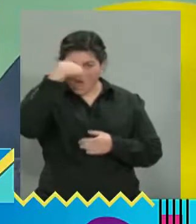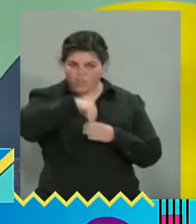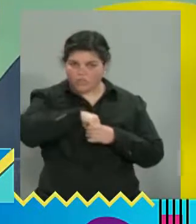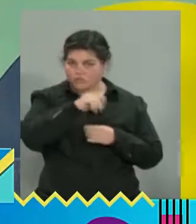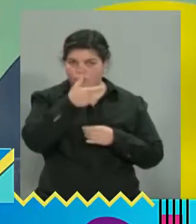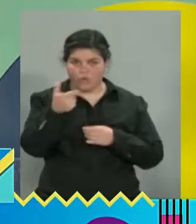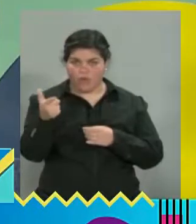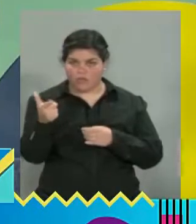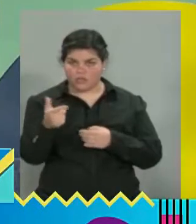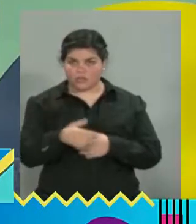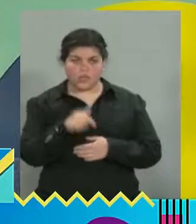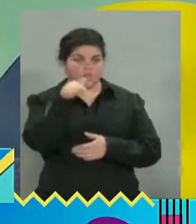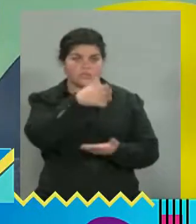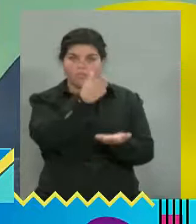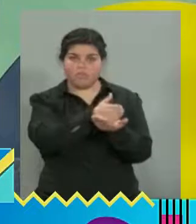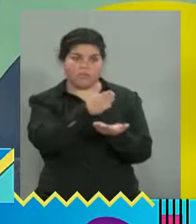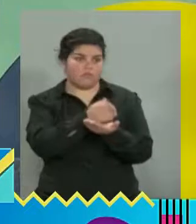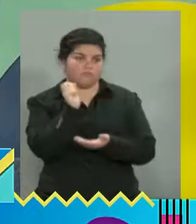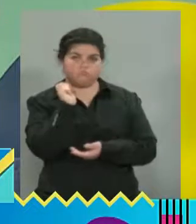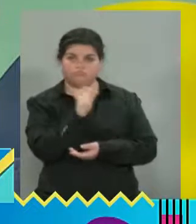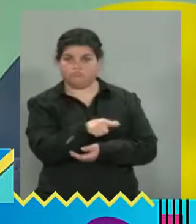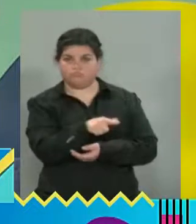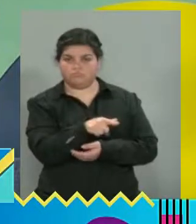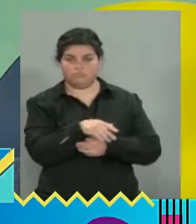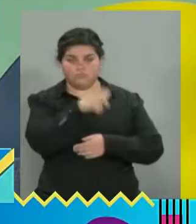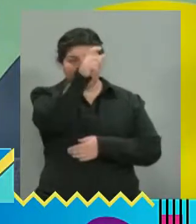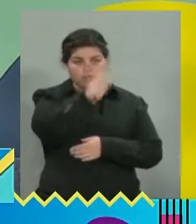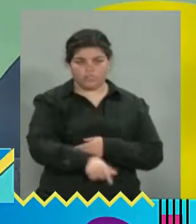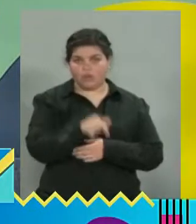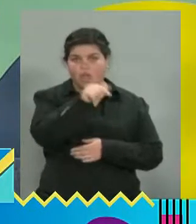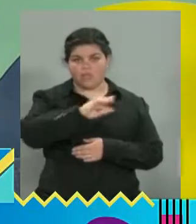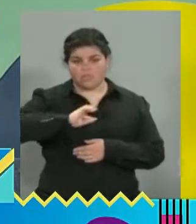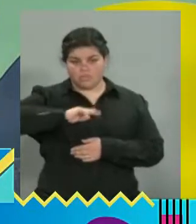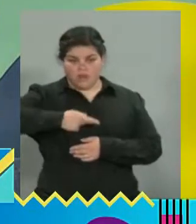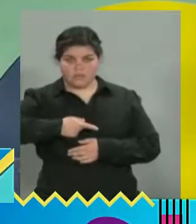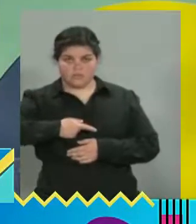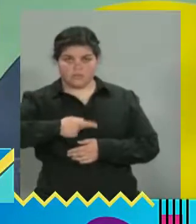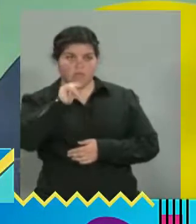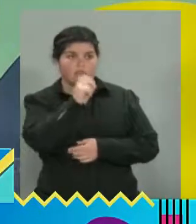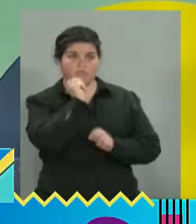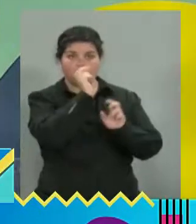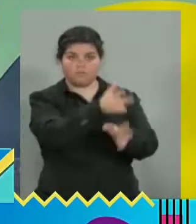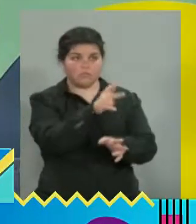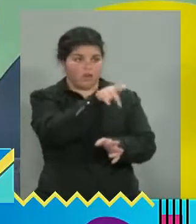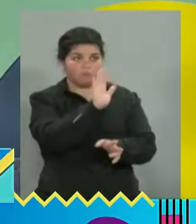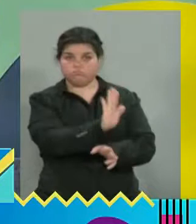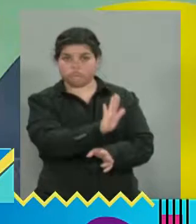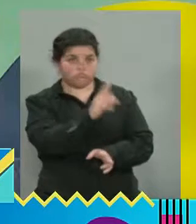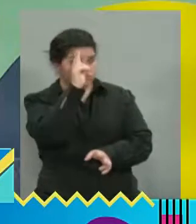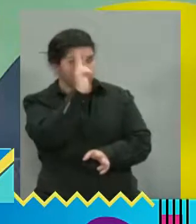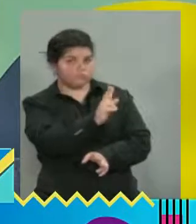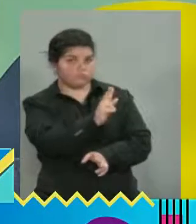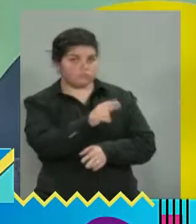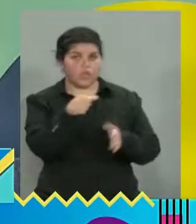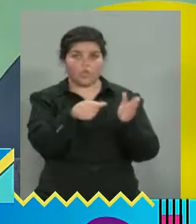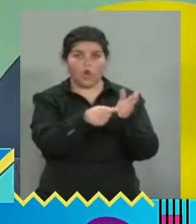país. Es un derecho personalísimo a sentir quién uno es y expresarlo de diferentes formas. Poder hacer un